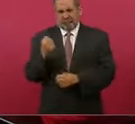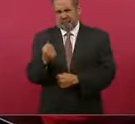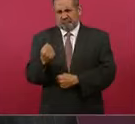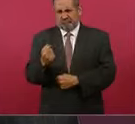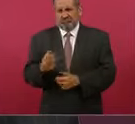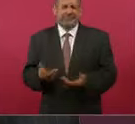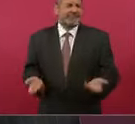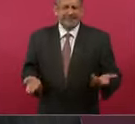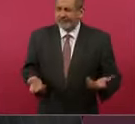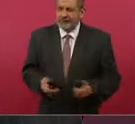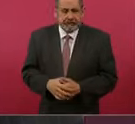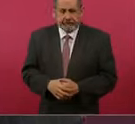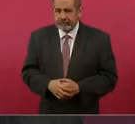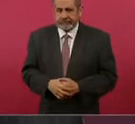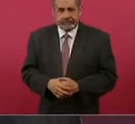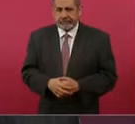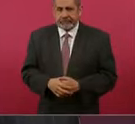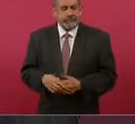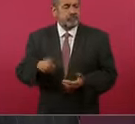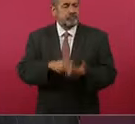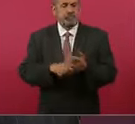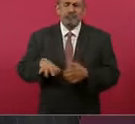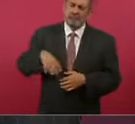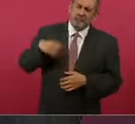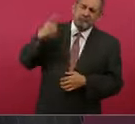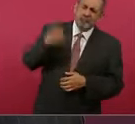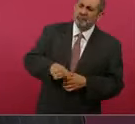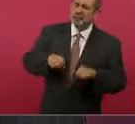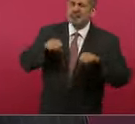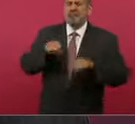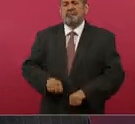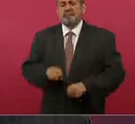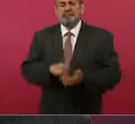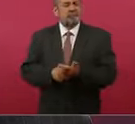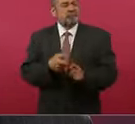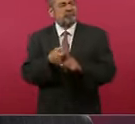Son muy autoritarios.